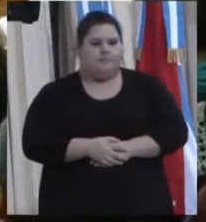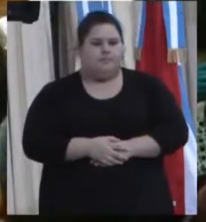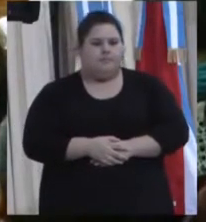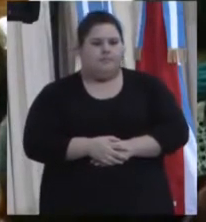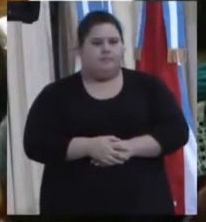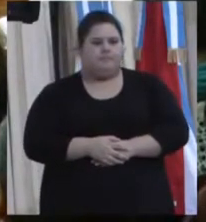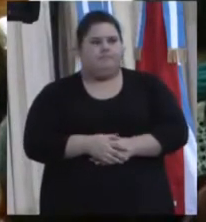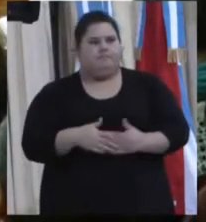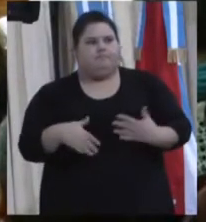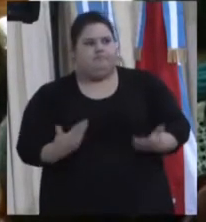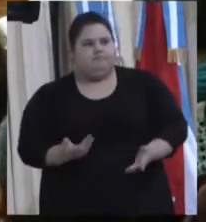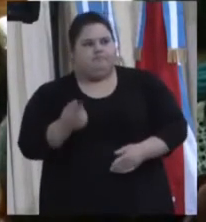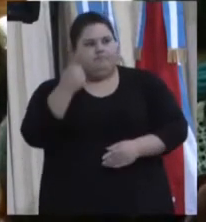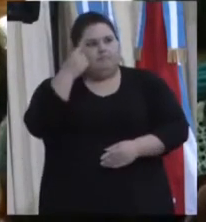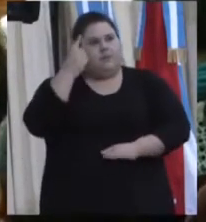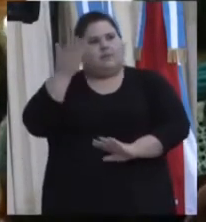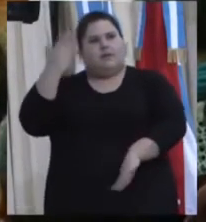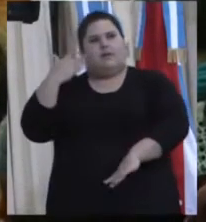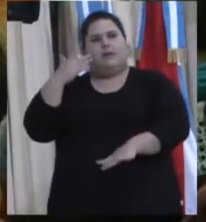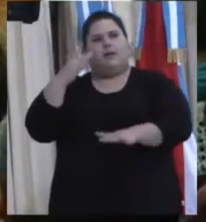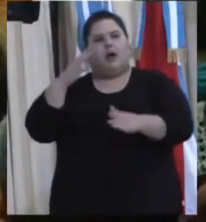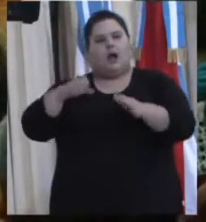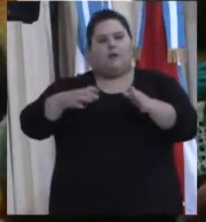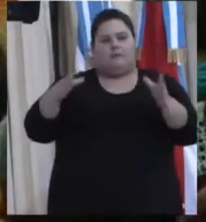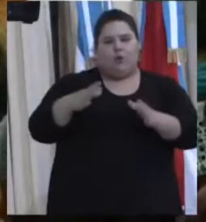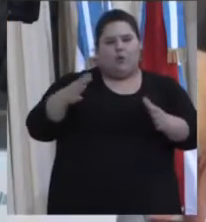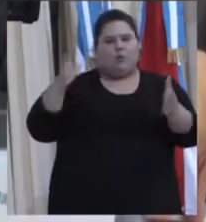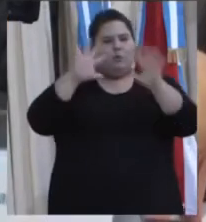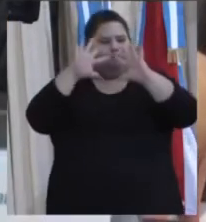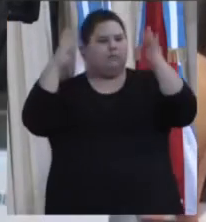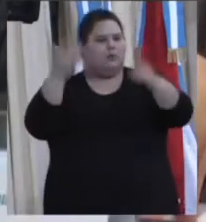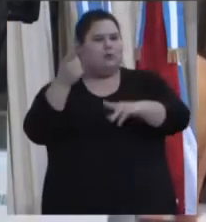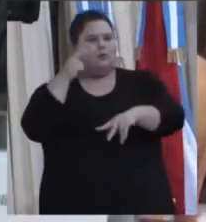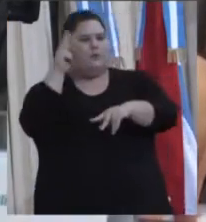Digamos, pensaba en el Mundial, hace un rato estuvimos todos viendo el partido, ¿no?